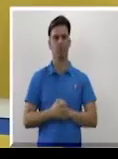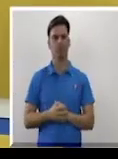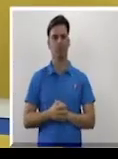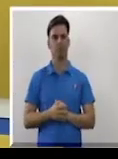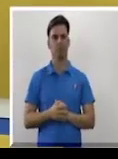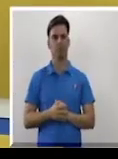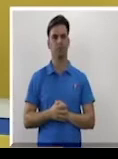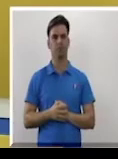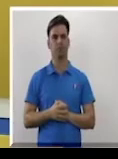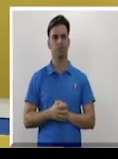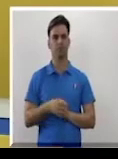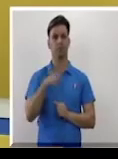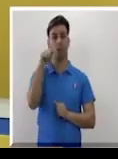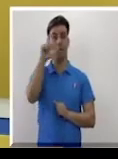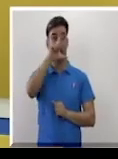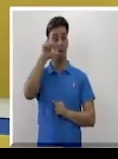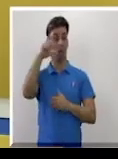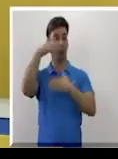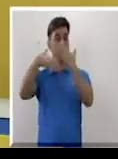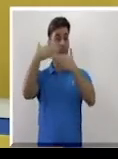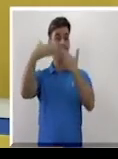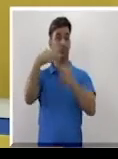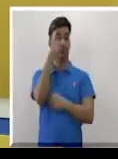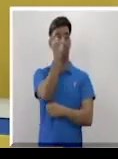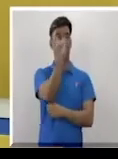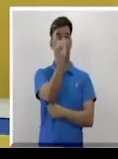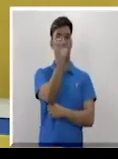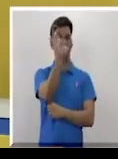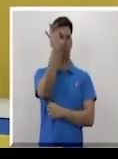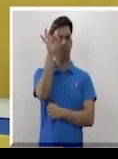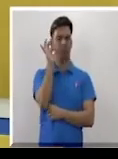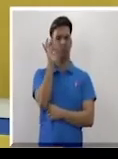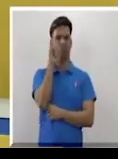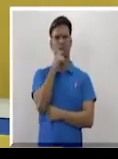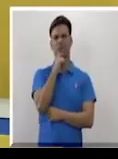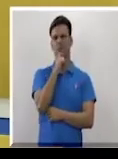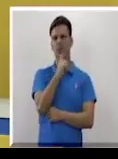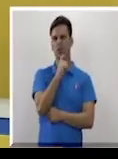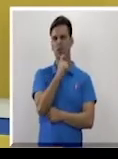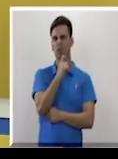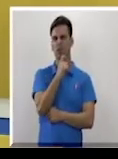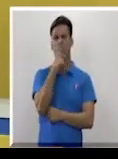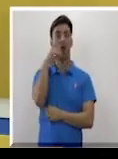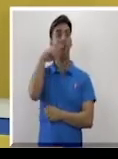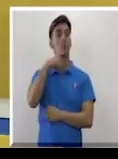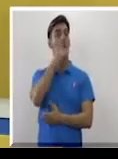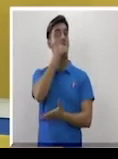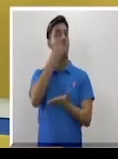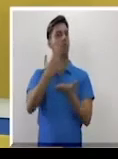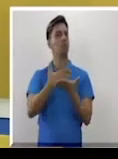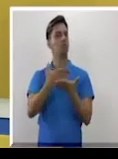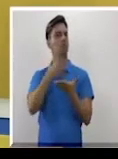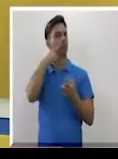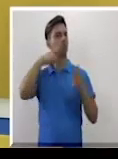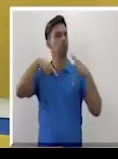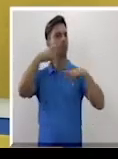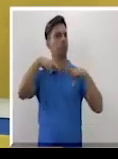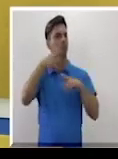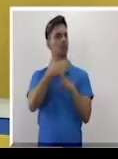con dificultad. ¿No sabes lo que significa maciza? ¿Tú tienes un diccionario? Busca su